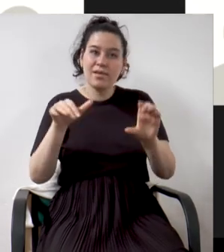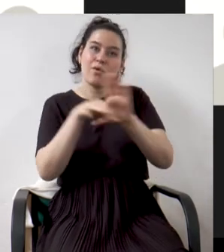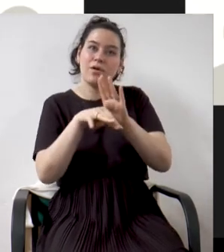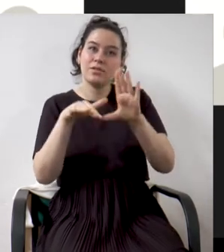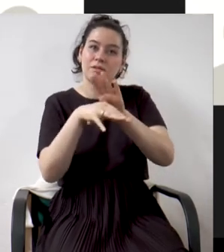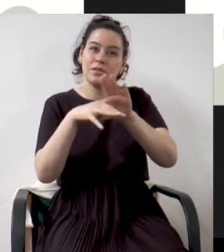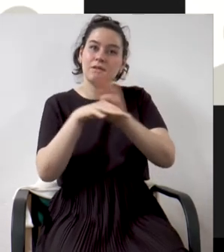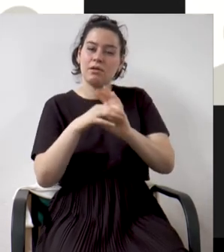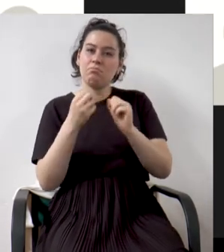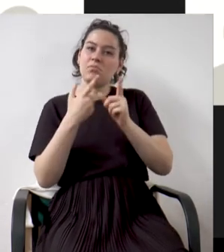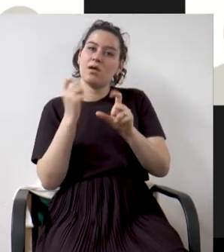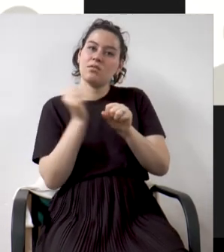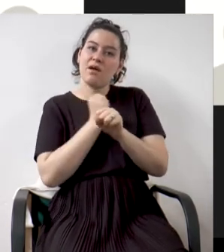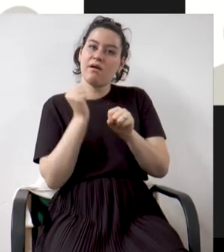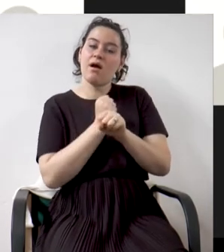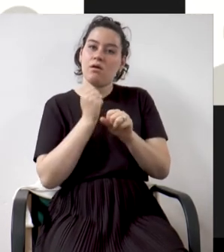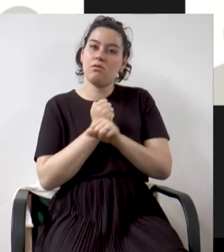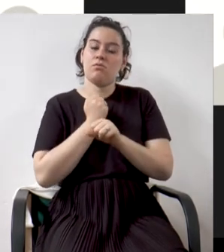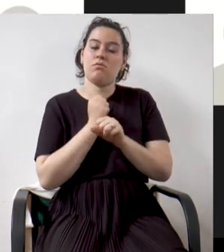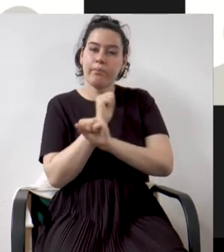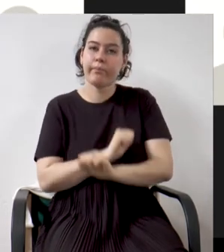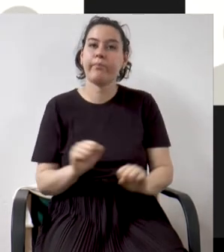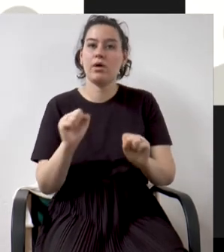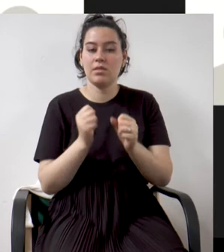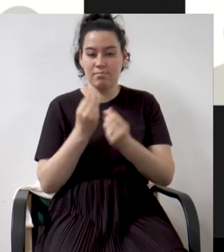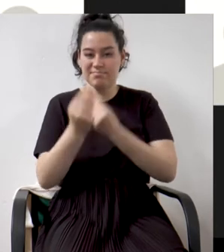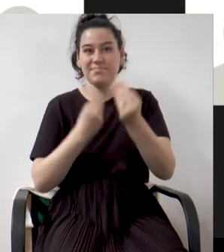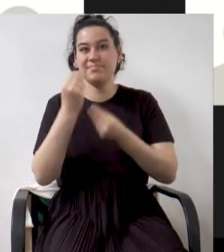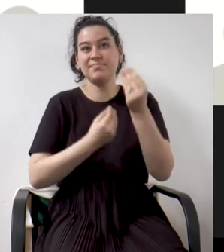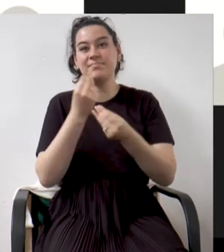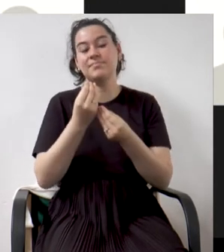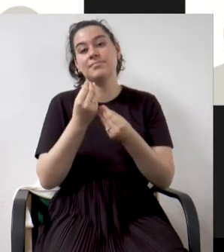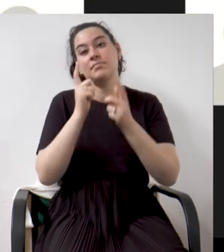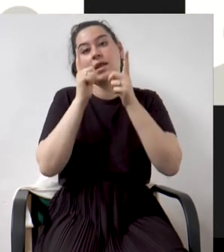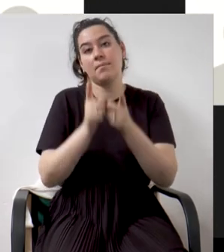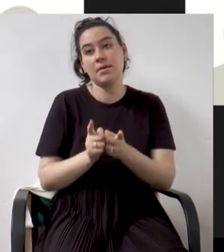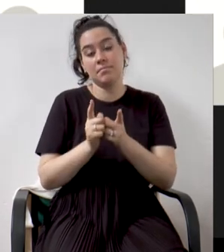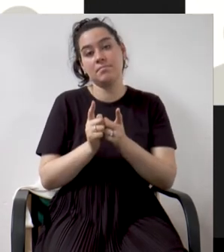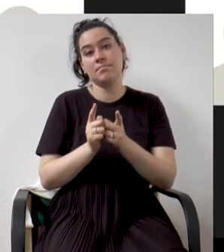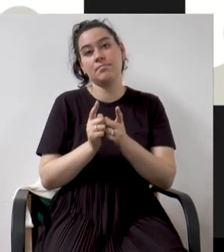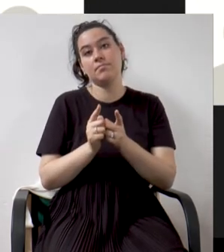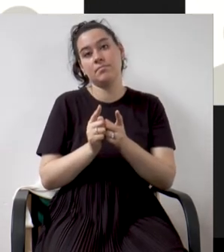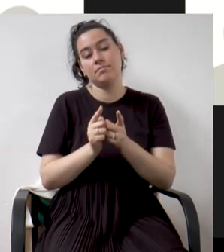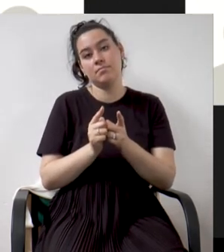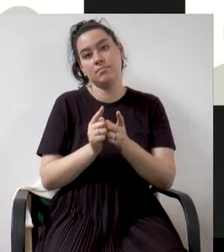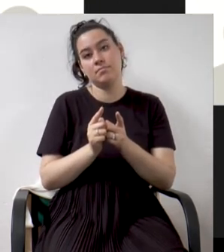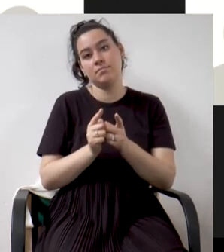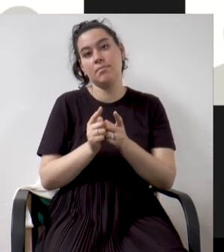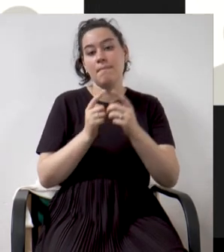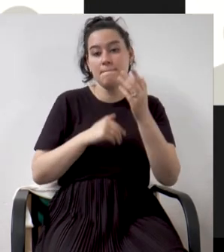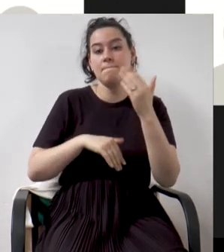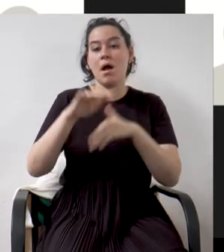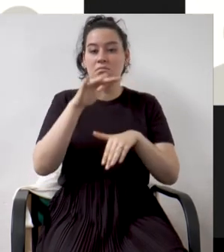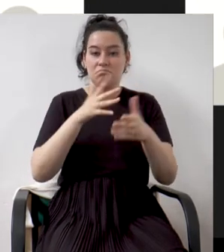una cantidad de trabajos, digamos, que se puedan ir generando en común, ir hacia mayores